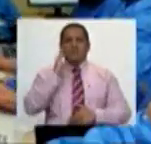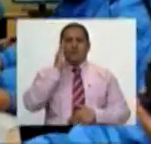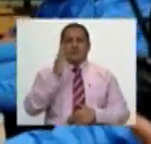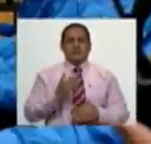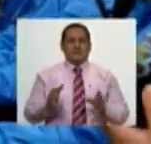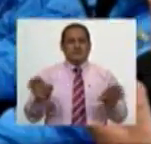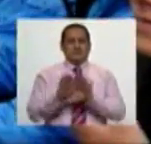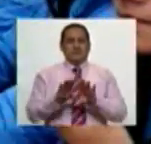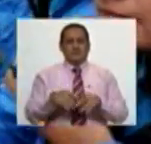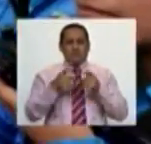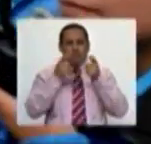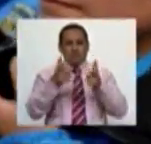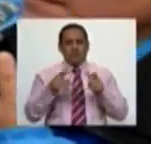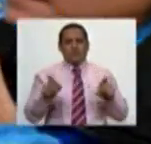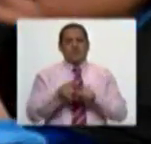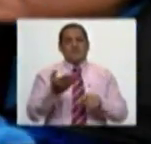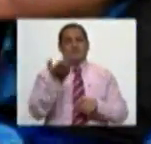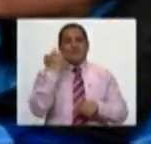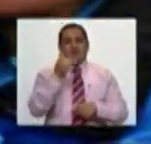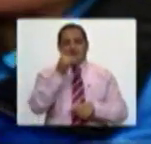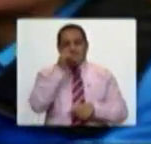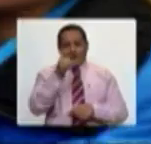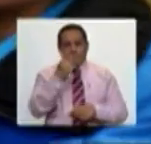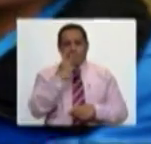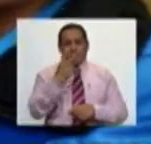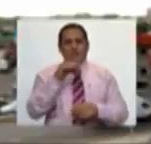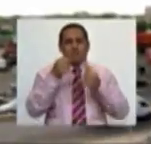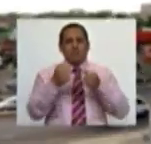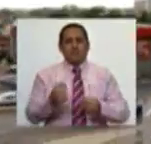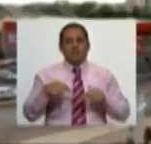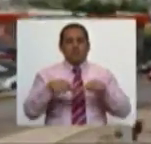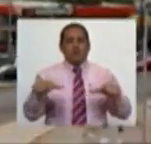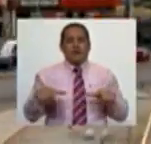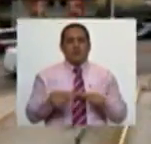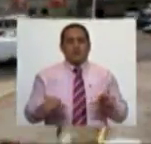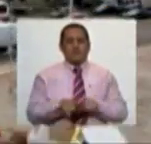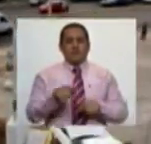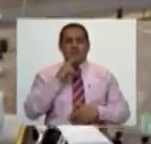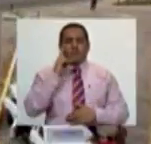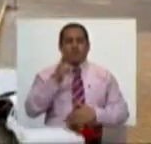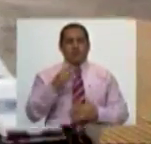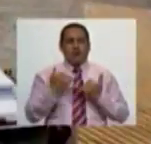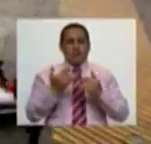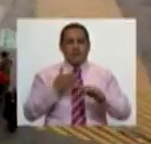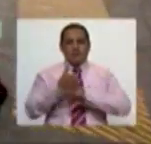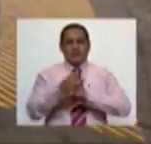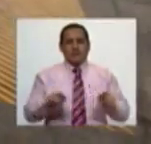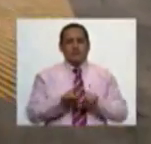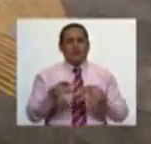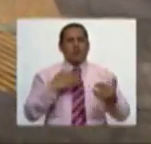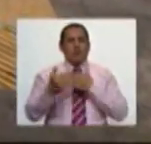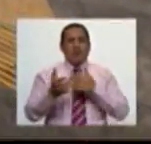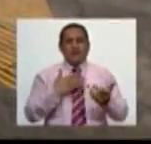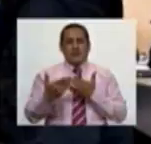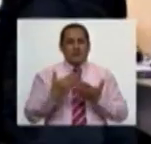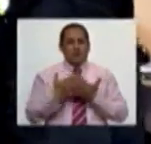se ordene el cese de la vigilancia y el retiro definitivo de la cámara colocada en el lugar, y se prohíba además la colocación